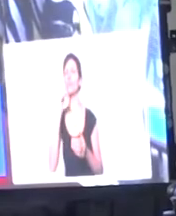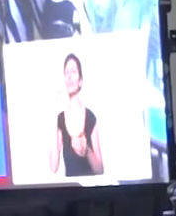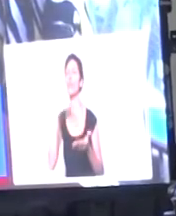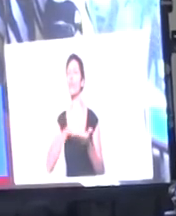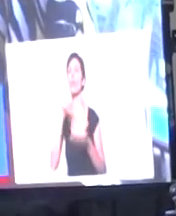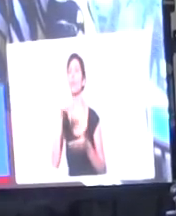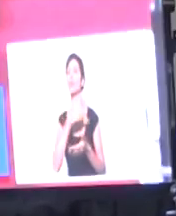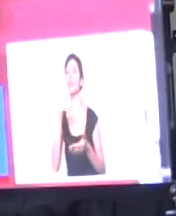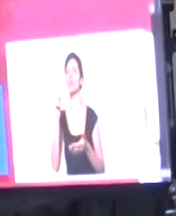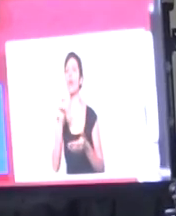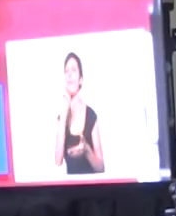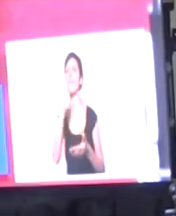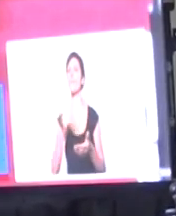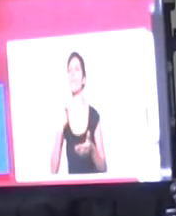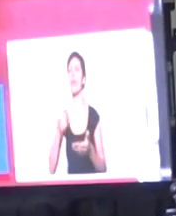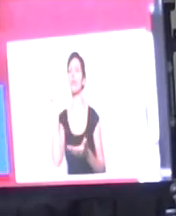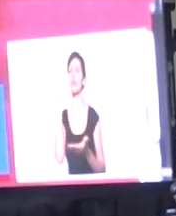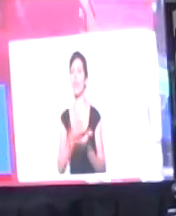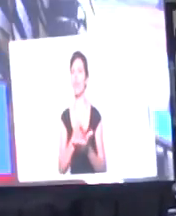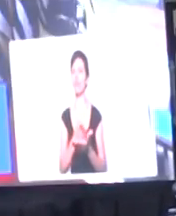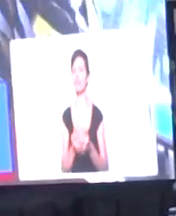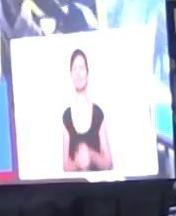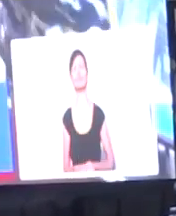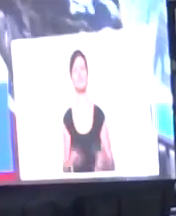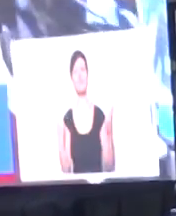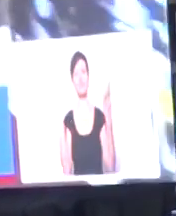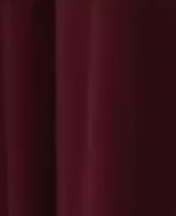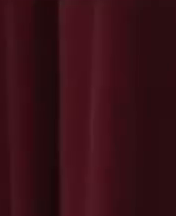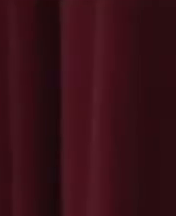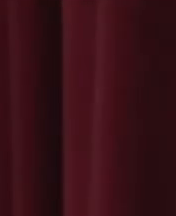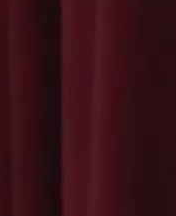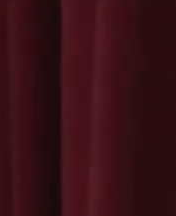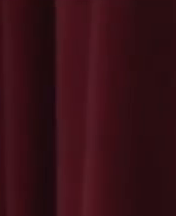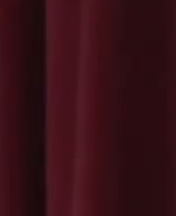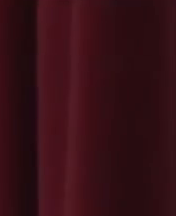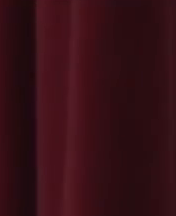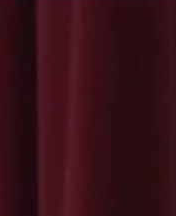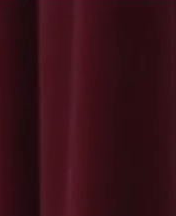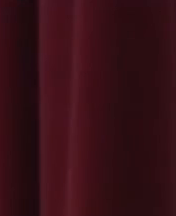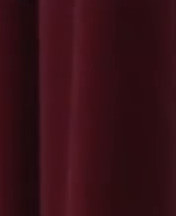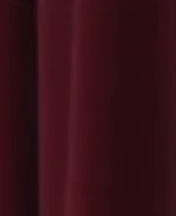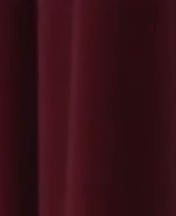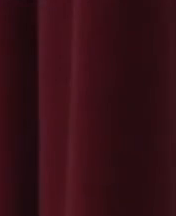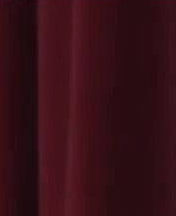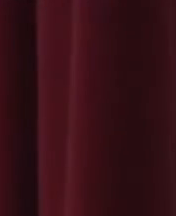que además una conducción que integra dos jóvenes mujeres, así que una representación muy